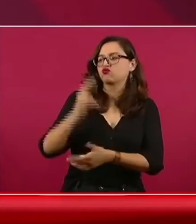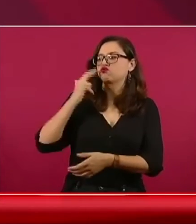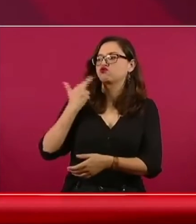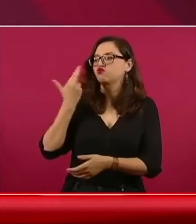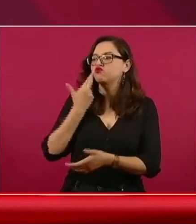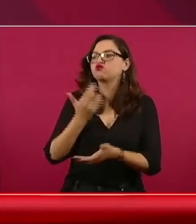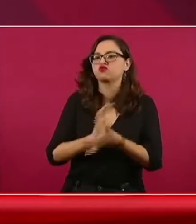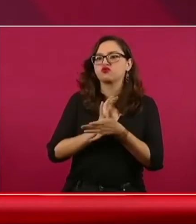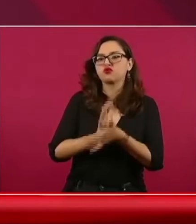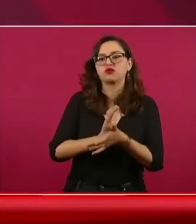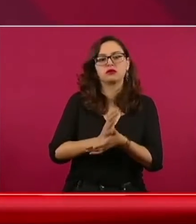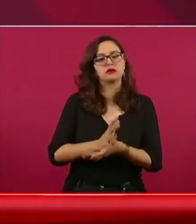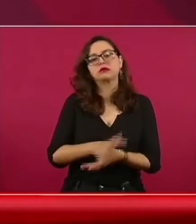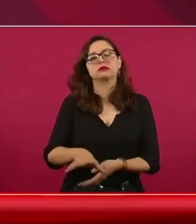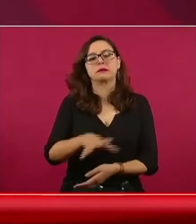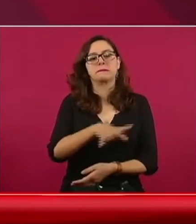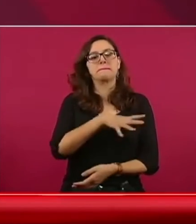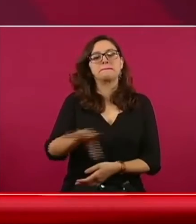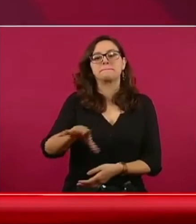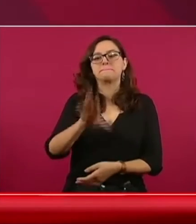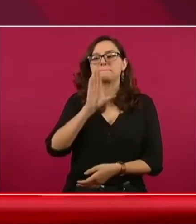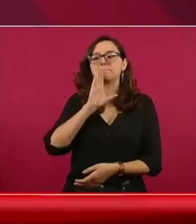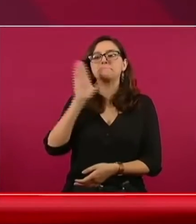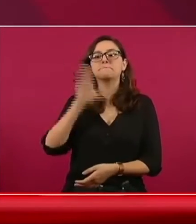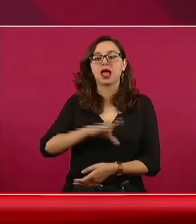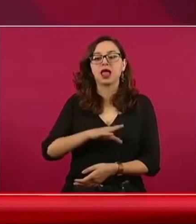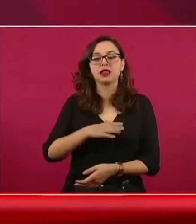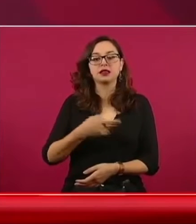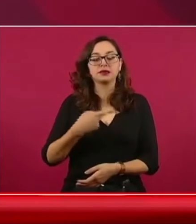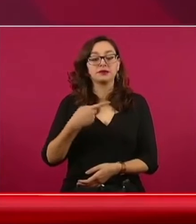pero estaba soterrado